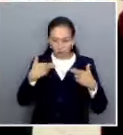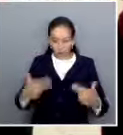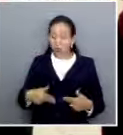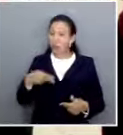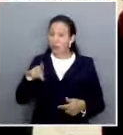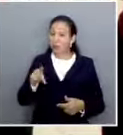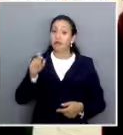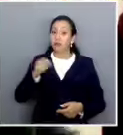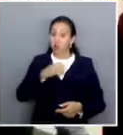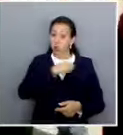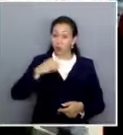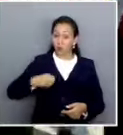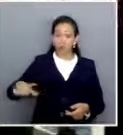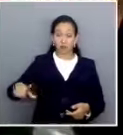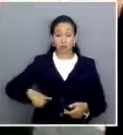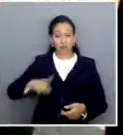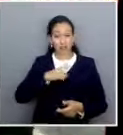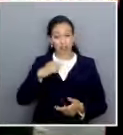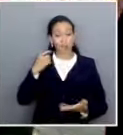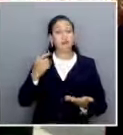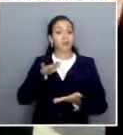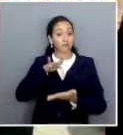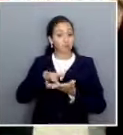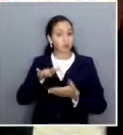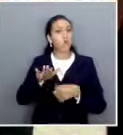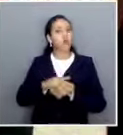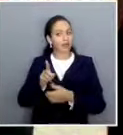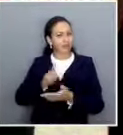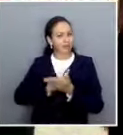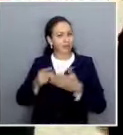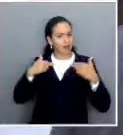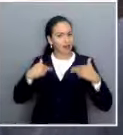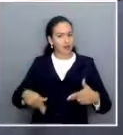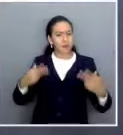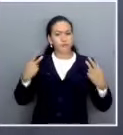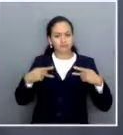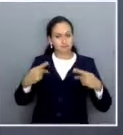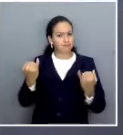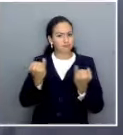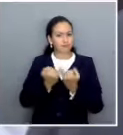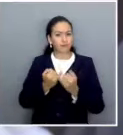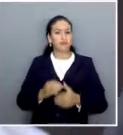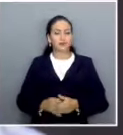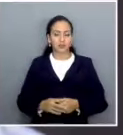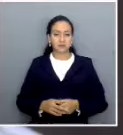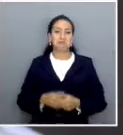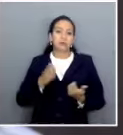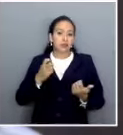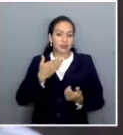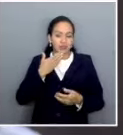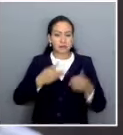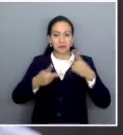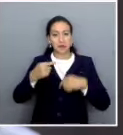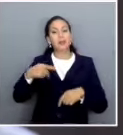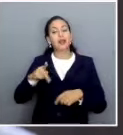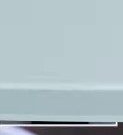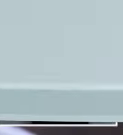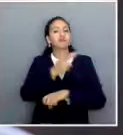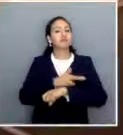que responde a los principios de derechos humanos universales. Para el canal del Poder Judicial de la Federación, Rosy